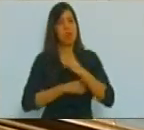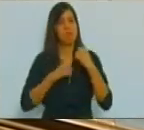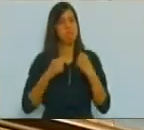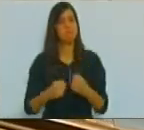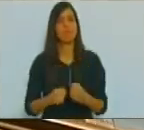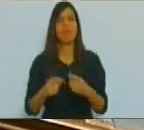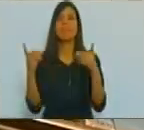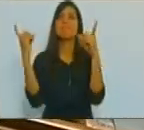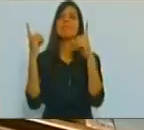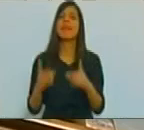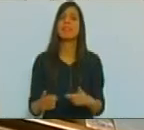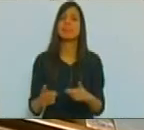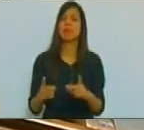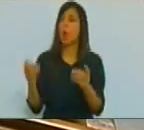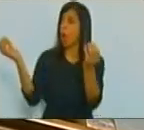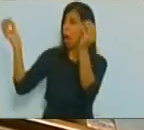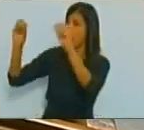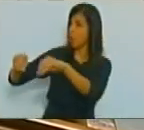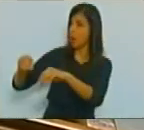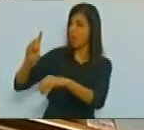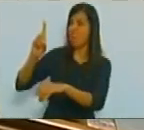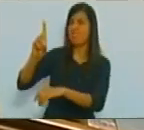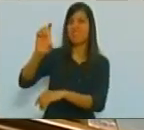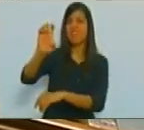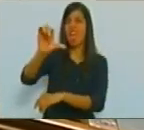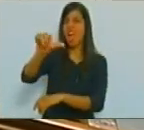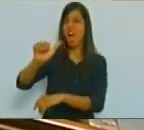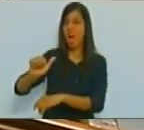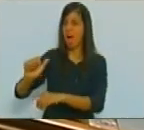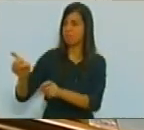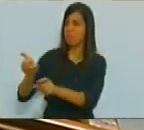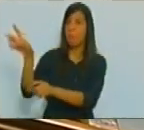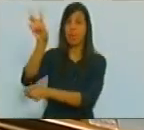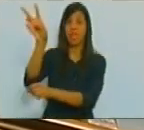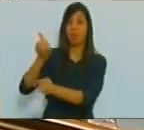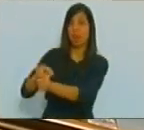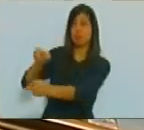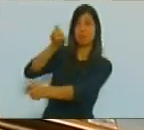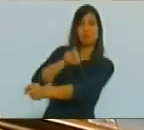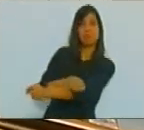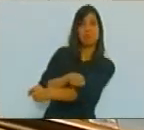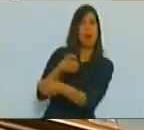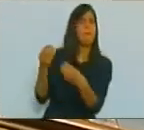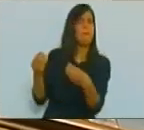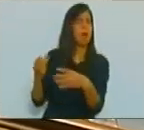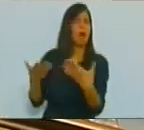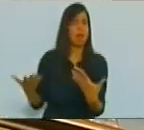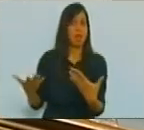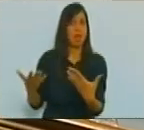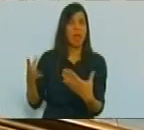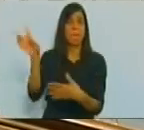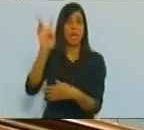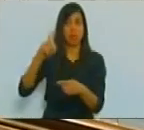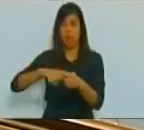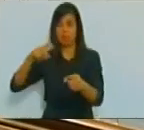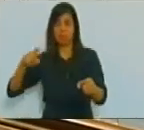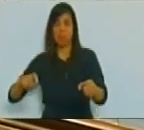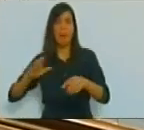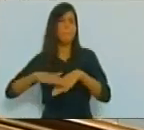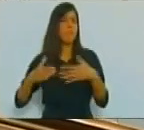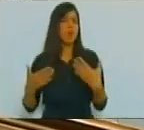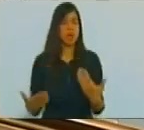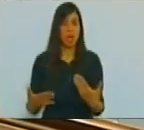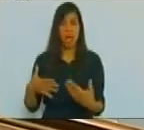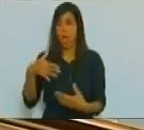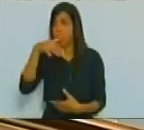salirse de los convenios con la dea lo hizo para proteger a venezuela de quedarte y de inmiscuirse en el